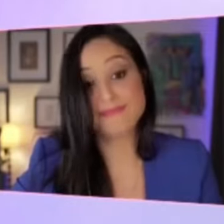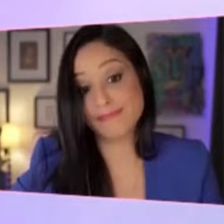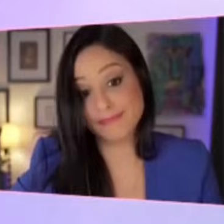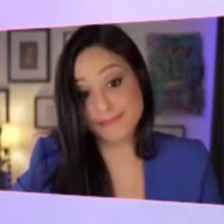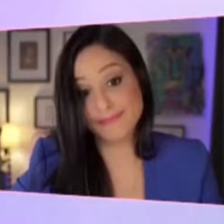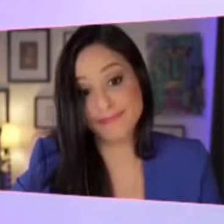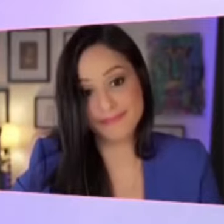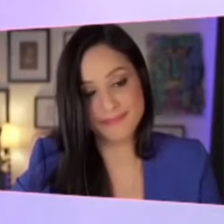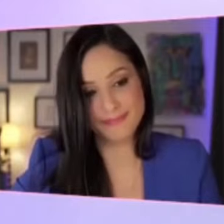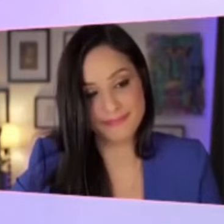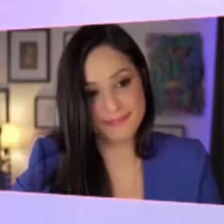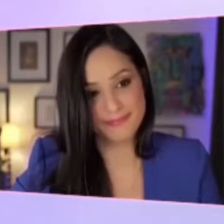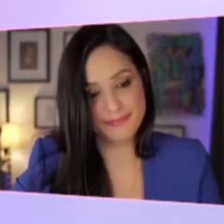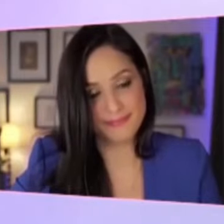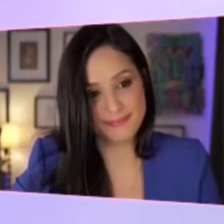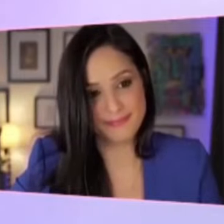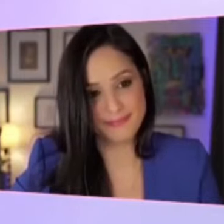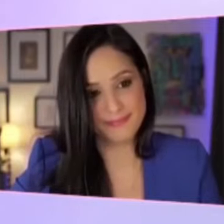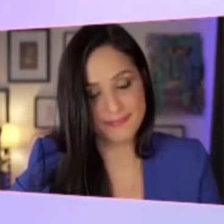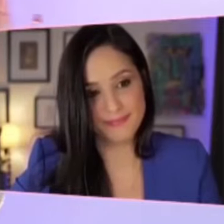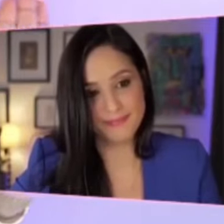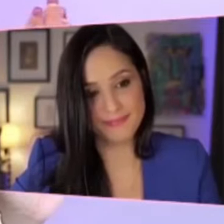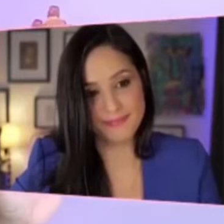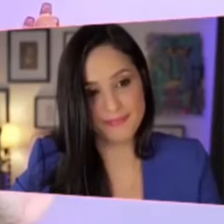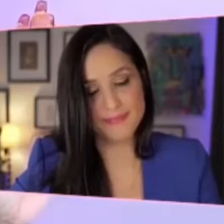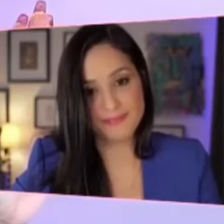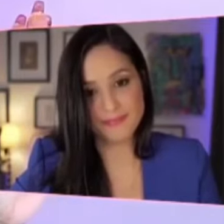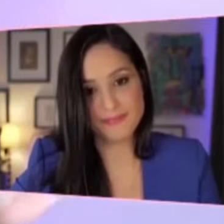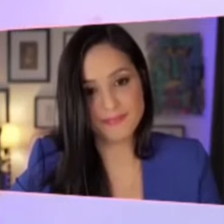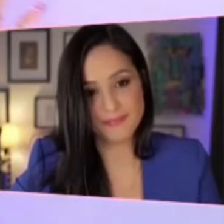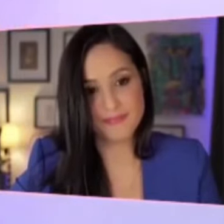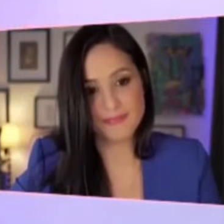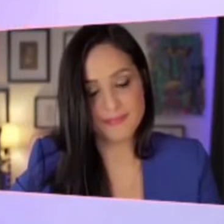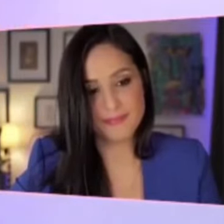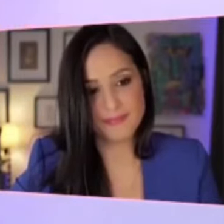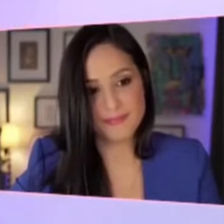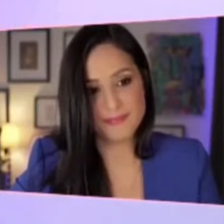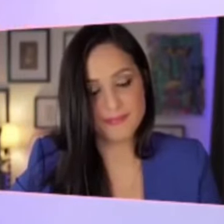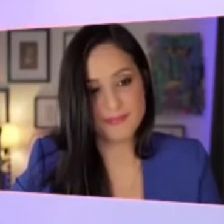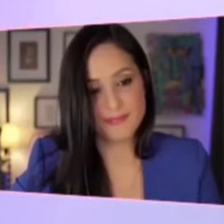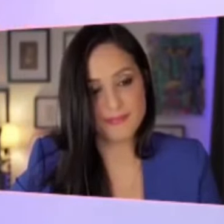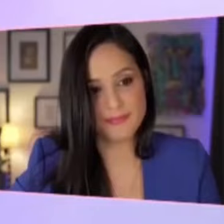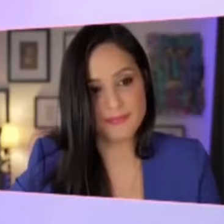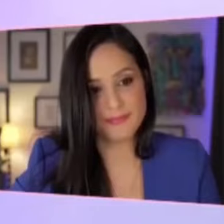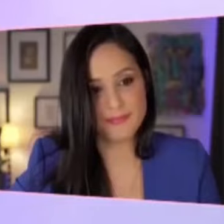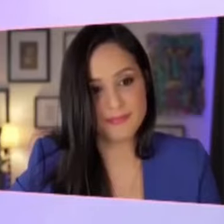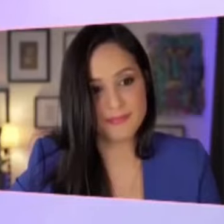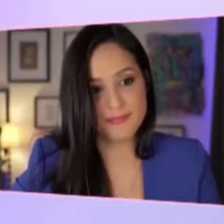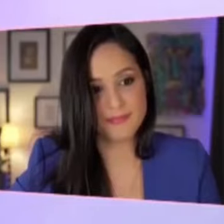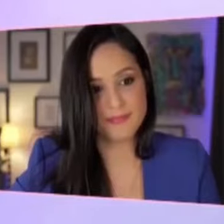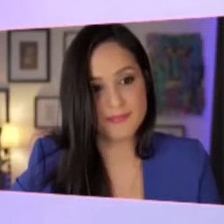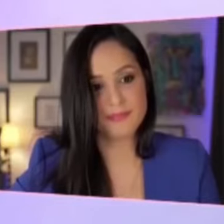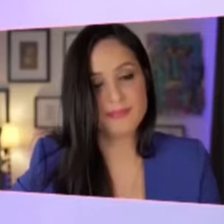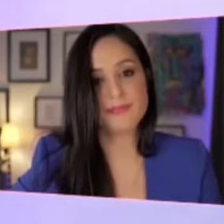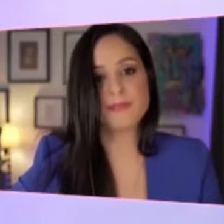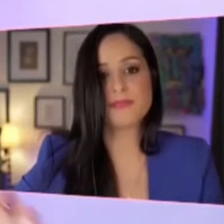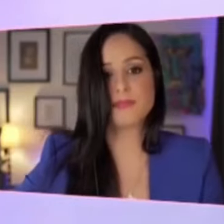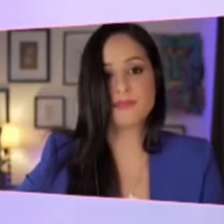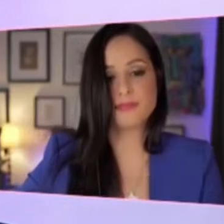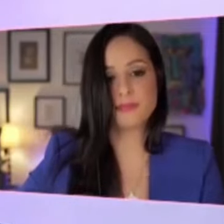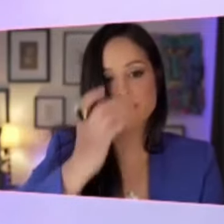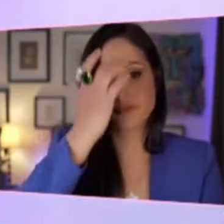seguido siendo sostenibles y los temas del cuidado no han desaparecido. Aquí lo que tenemos que ver es realmente,